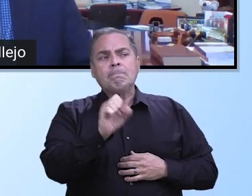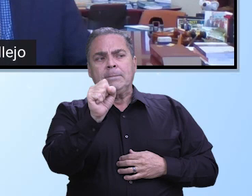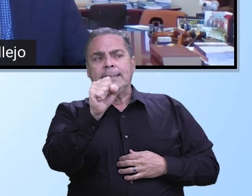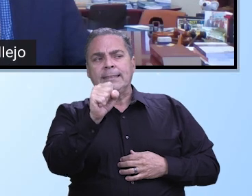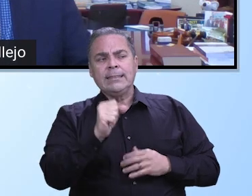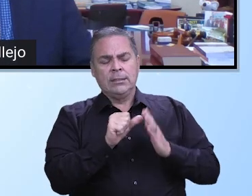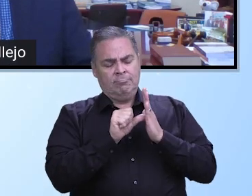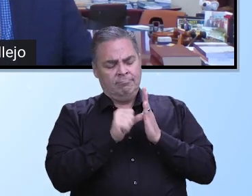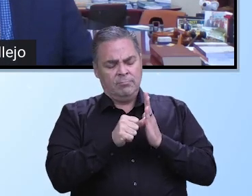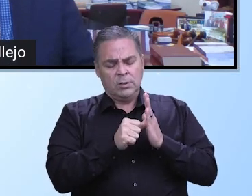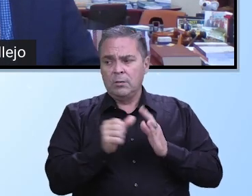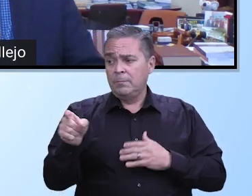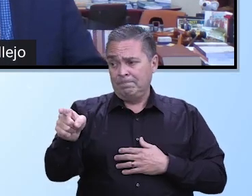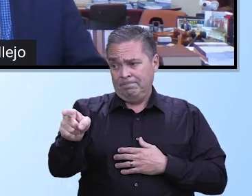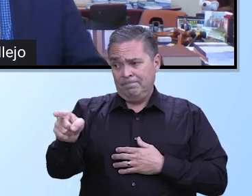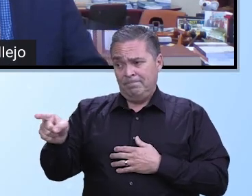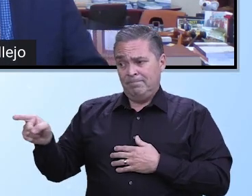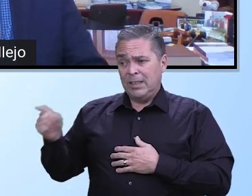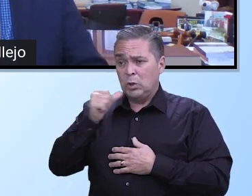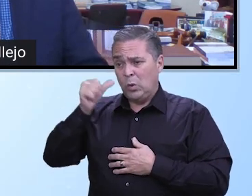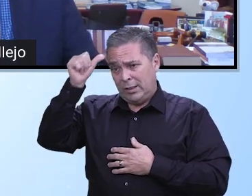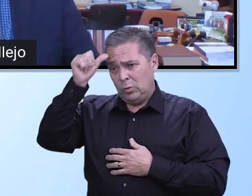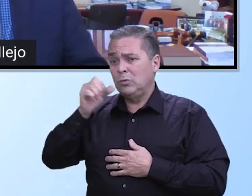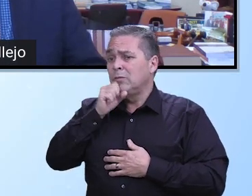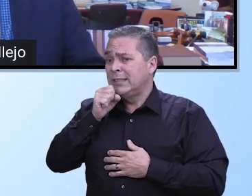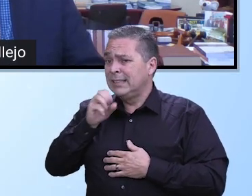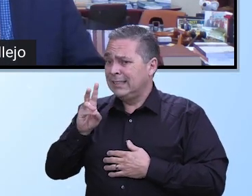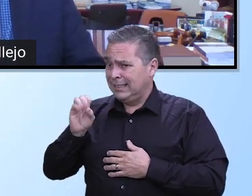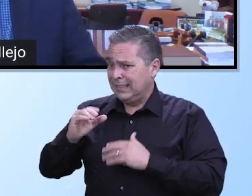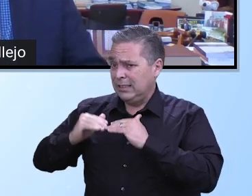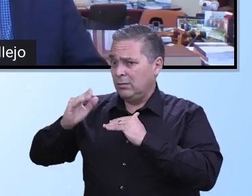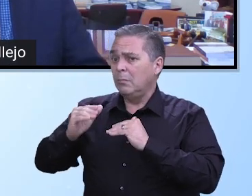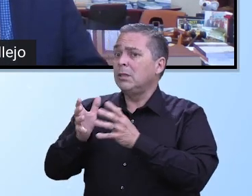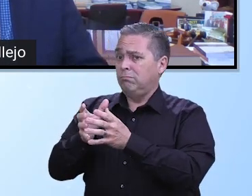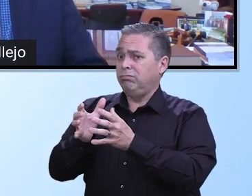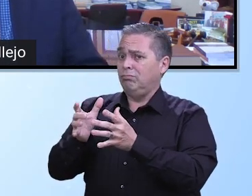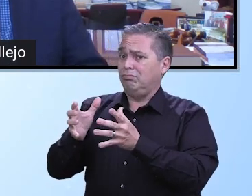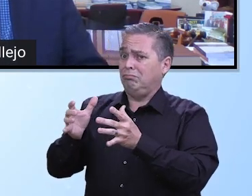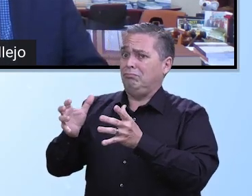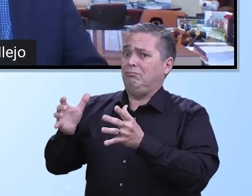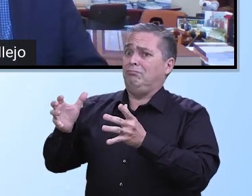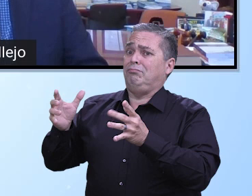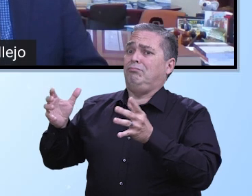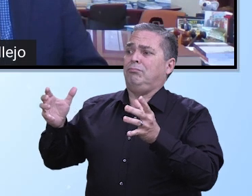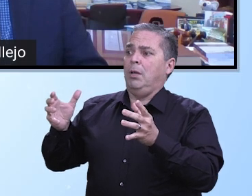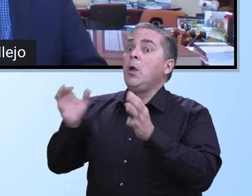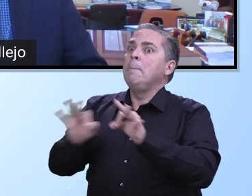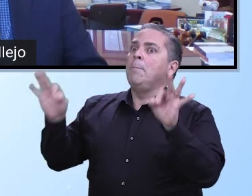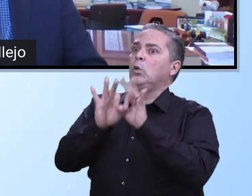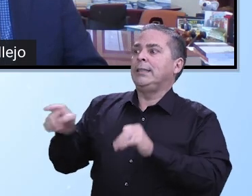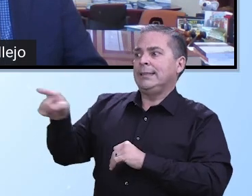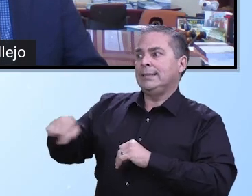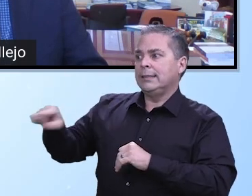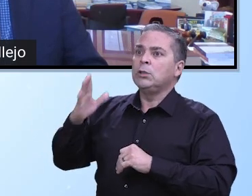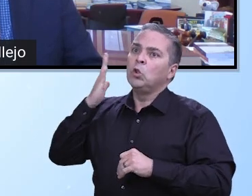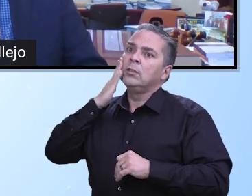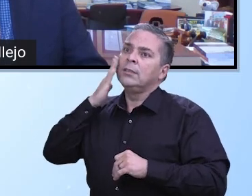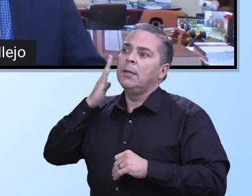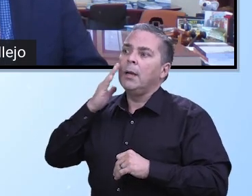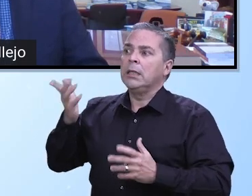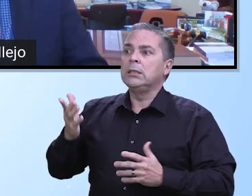adultos mayores cada día está creciendo más, ¿verdad? Y es importante que conozcan que está el recurso, que no es tan solo una declaración de principios de política